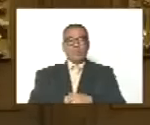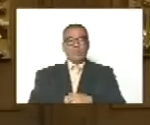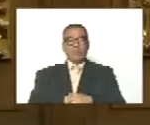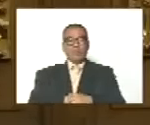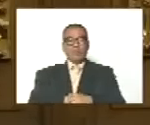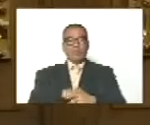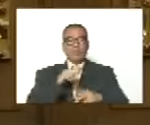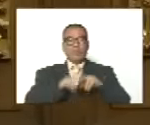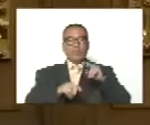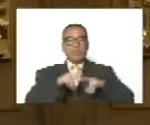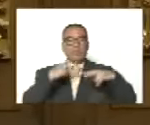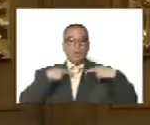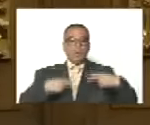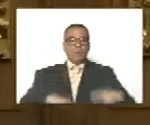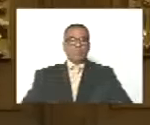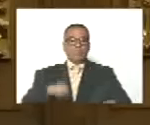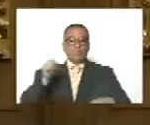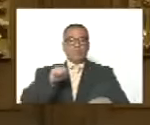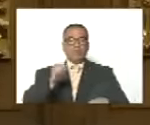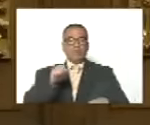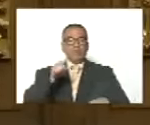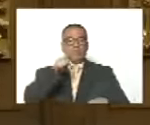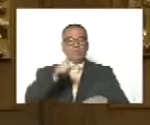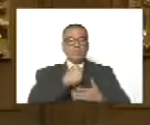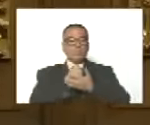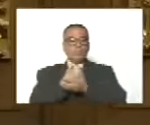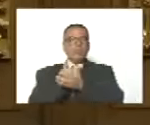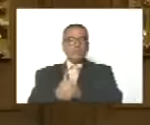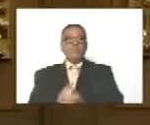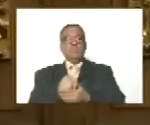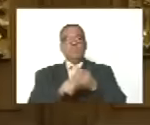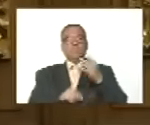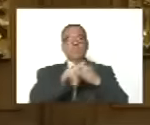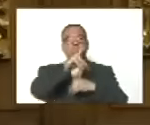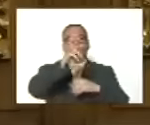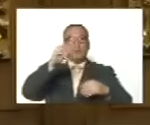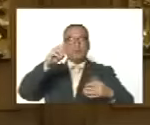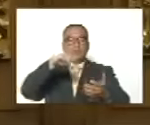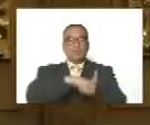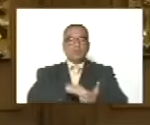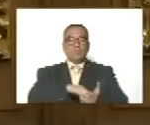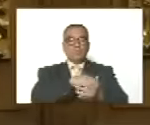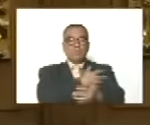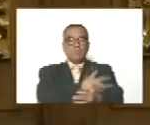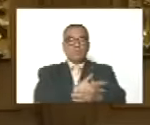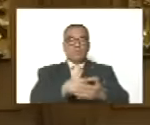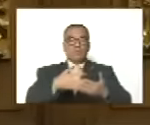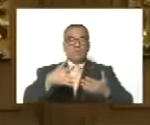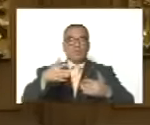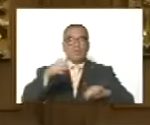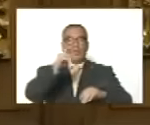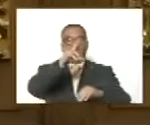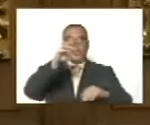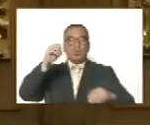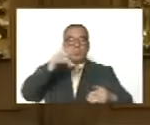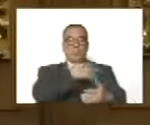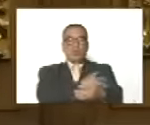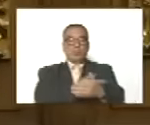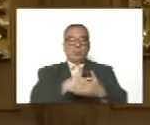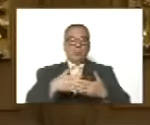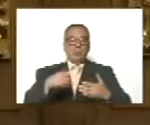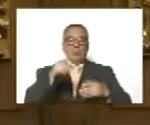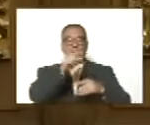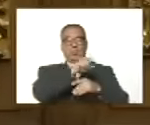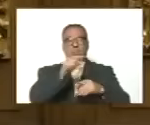como forma de vida y, por supuesto, para beneficiar a casi los 30 millones de consumidores. Este proyecto de